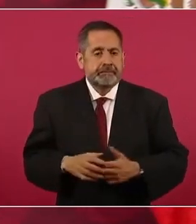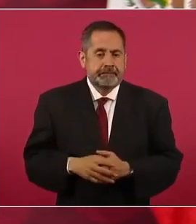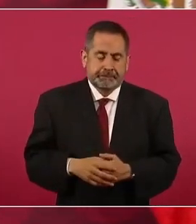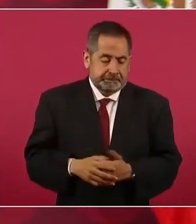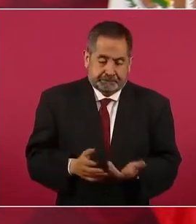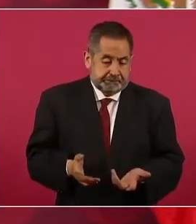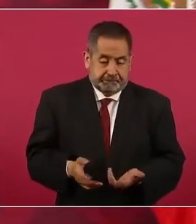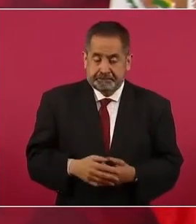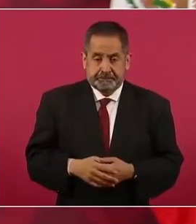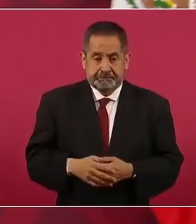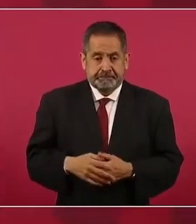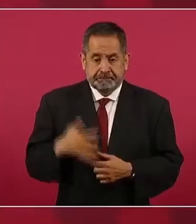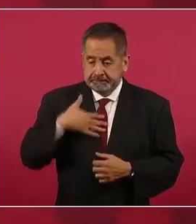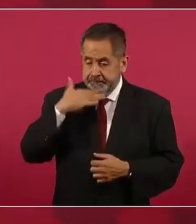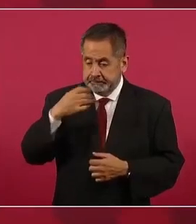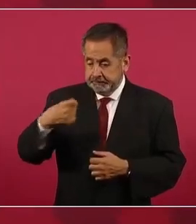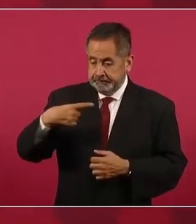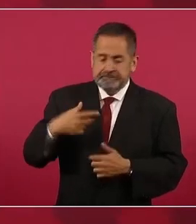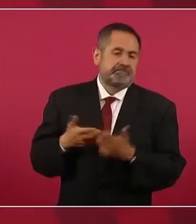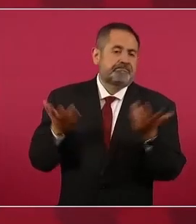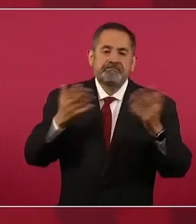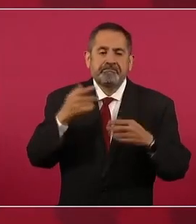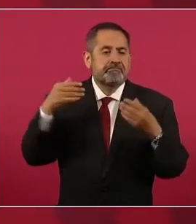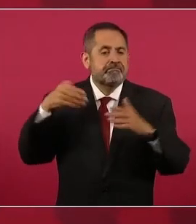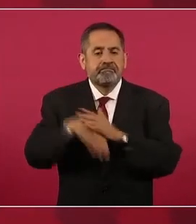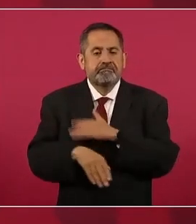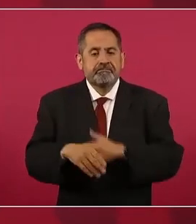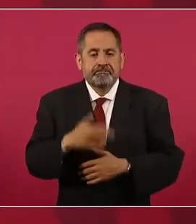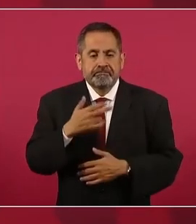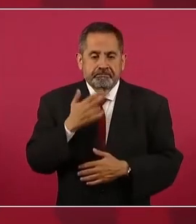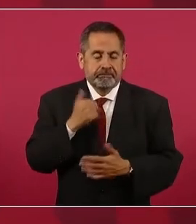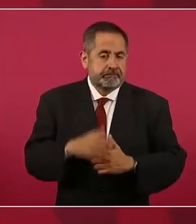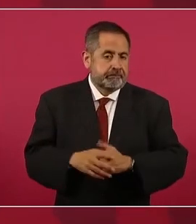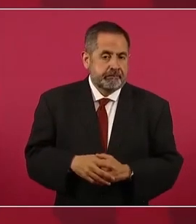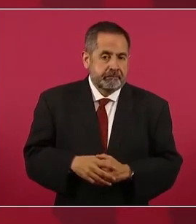Ya el que tendría,